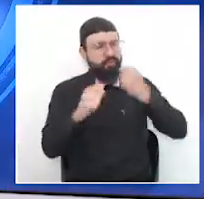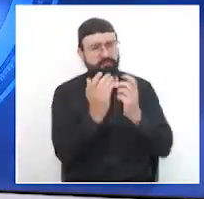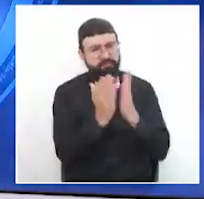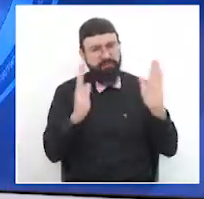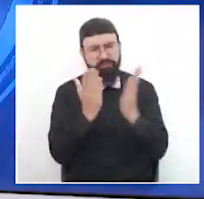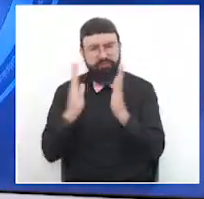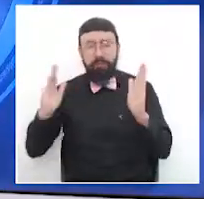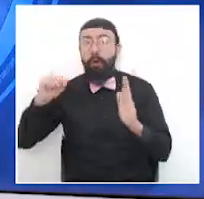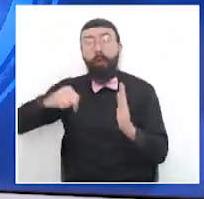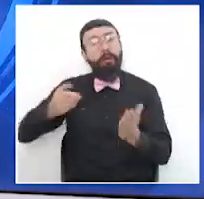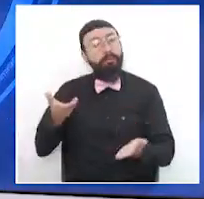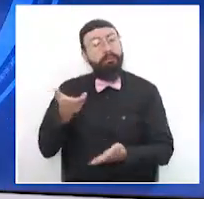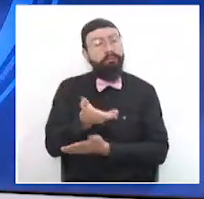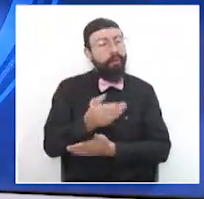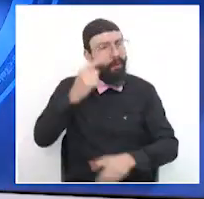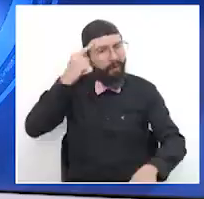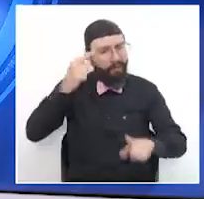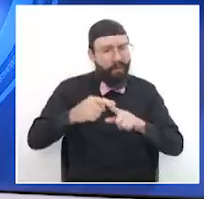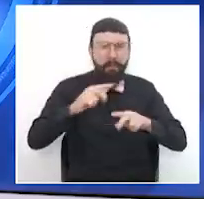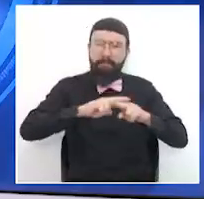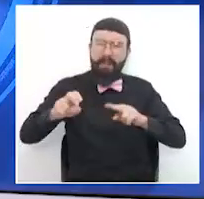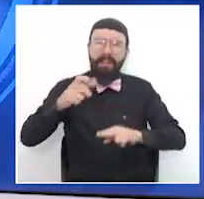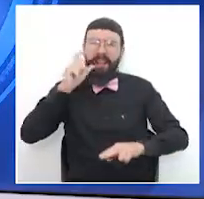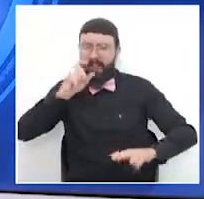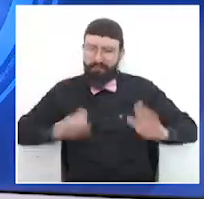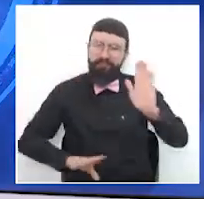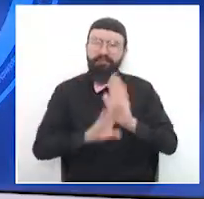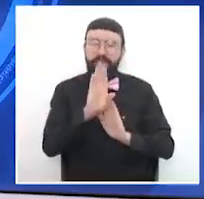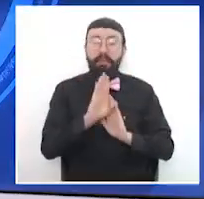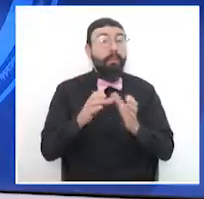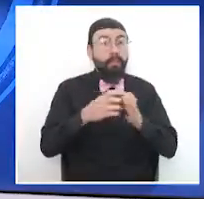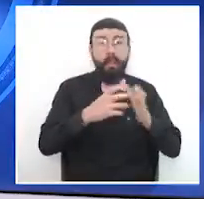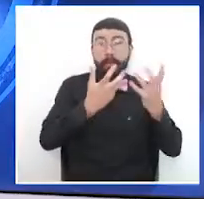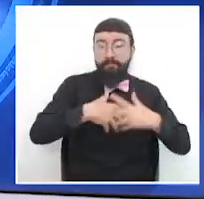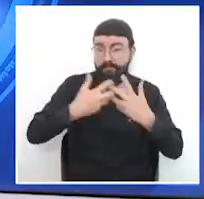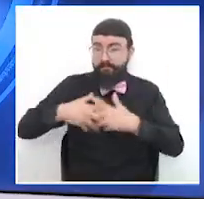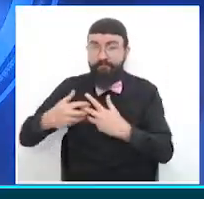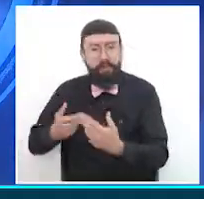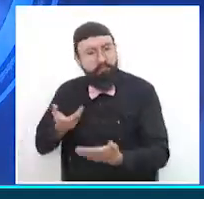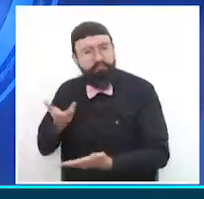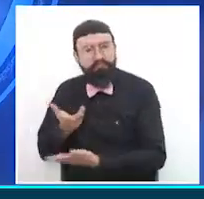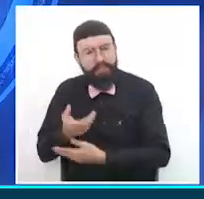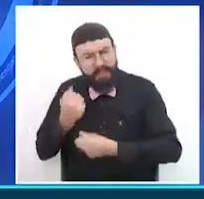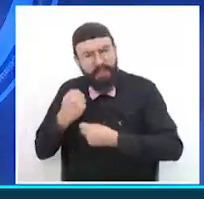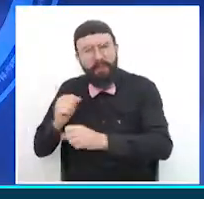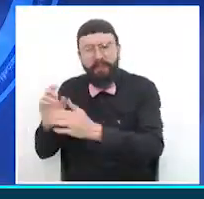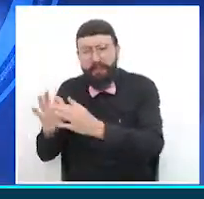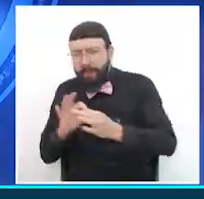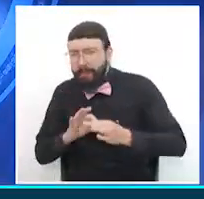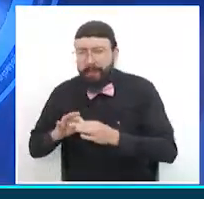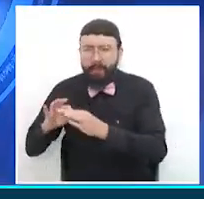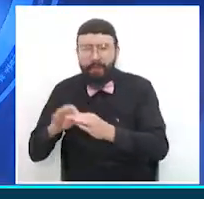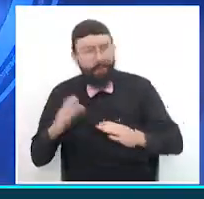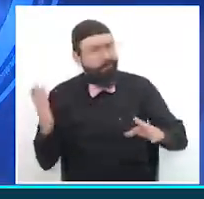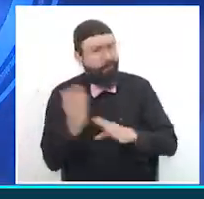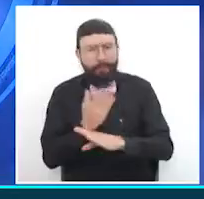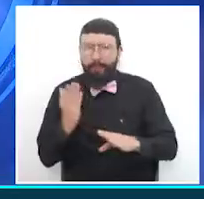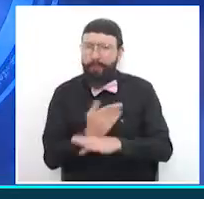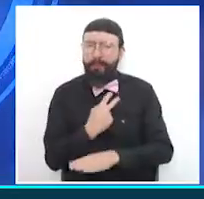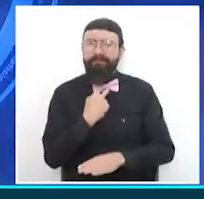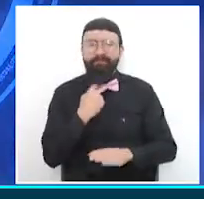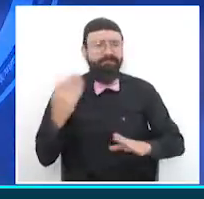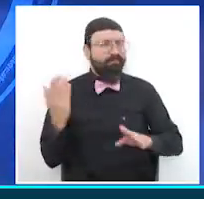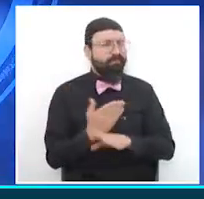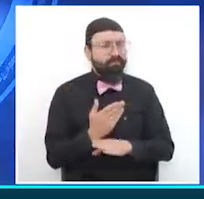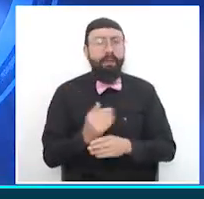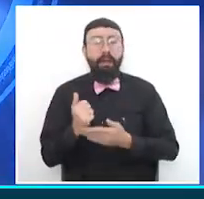Nuestro Desafío Manizales y Caldas. Distintos empresarios unen fuerzas para hacer frente a la crisis causada en el departamento en tiempos de pandemia.